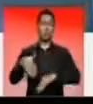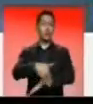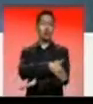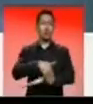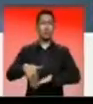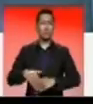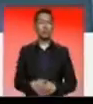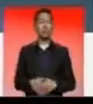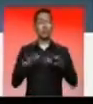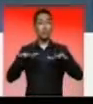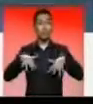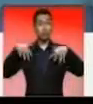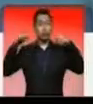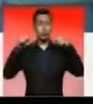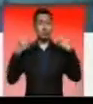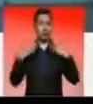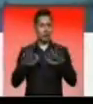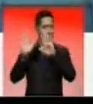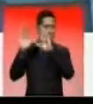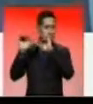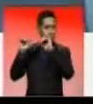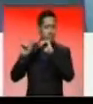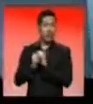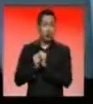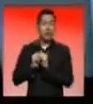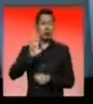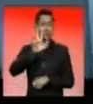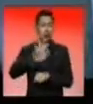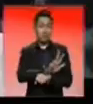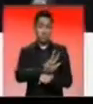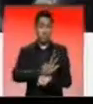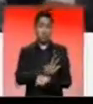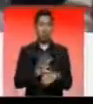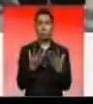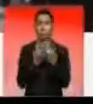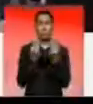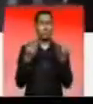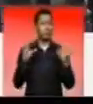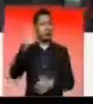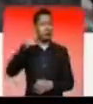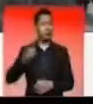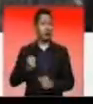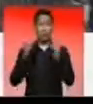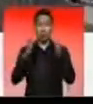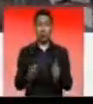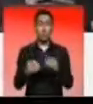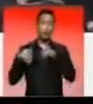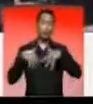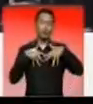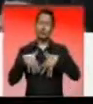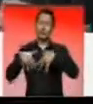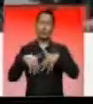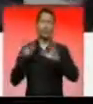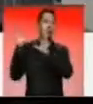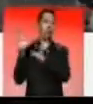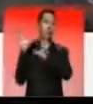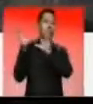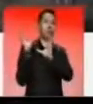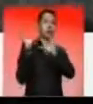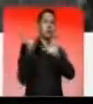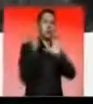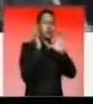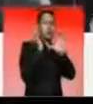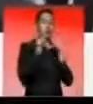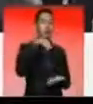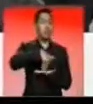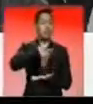de la ceremonia de despedida, que duró aproximadamente 3 horas, miles de cuencanos acompañaron el cuerpo que recorrió el Parque Calderón en el